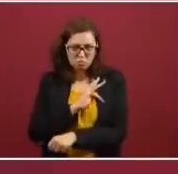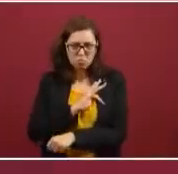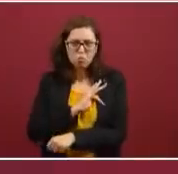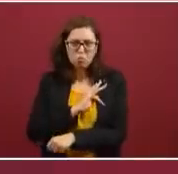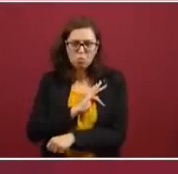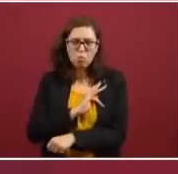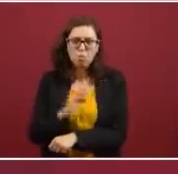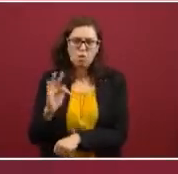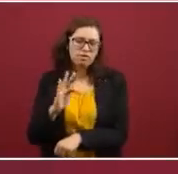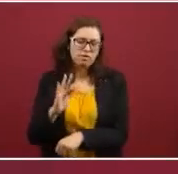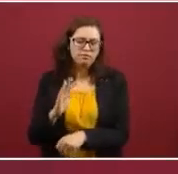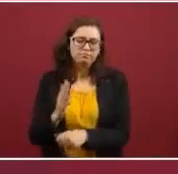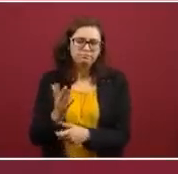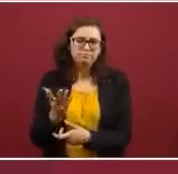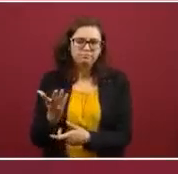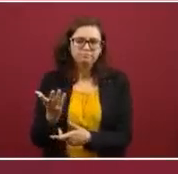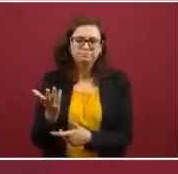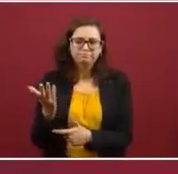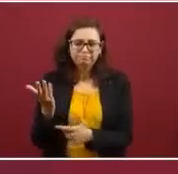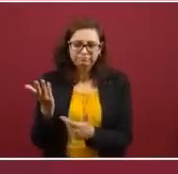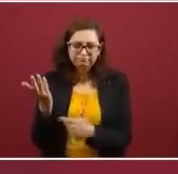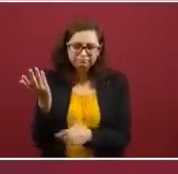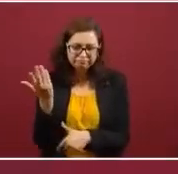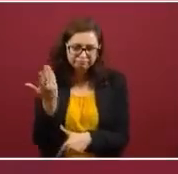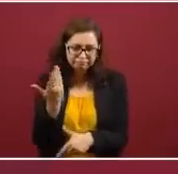se consolide como